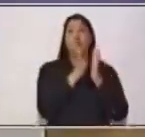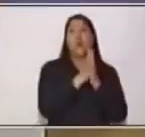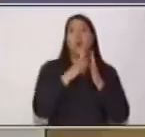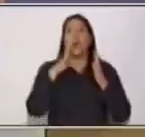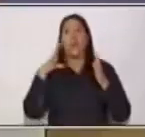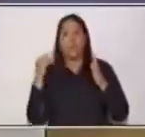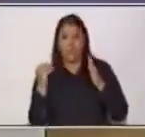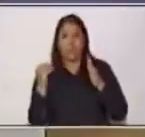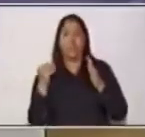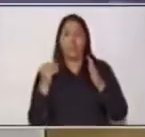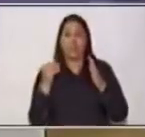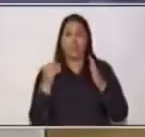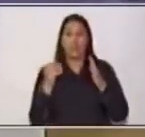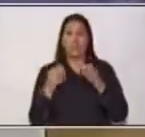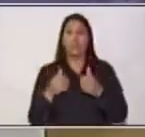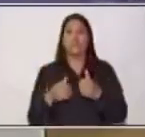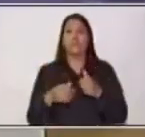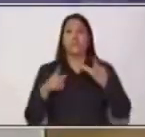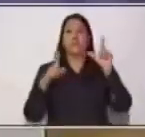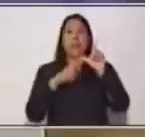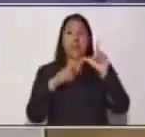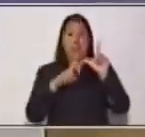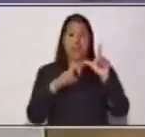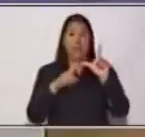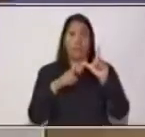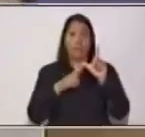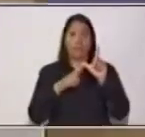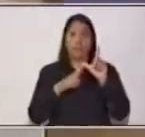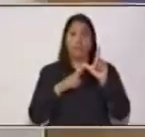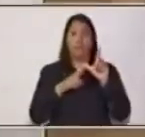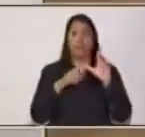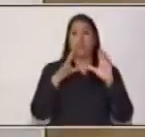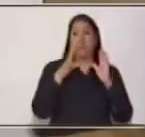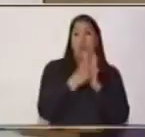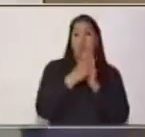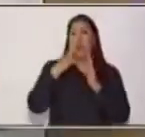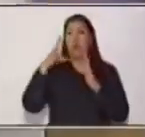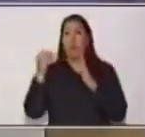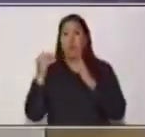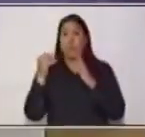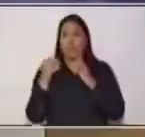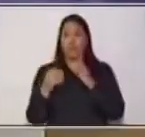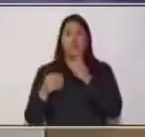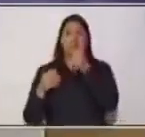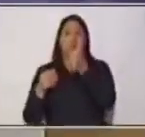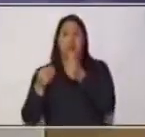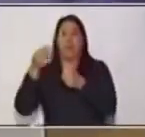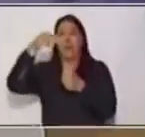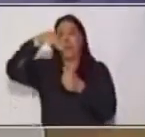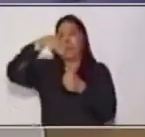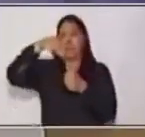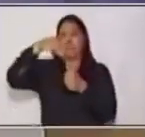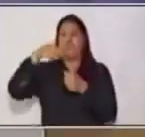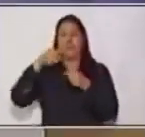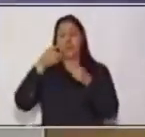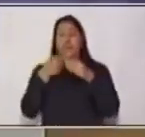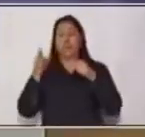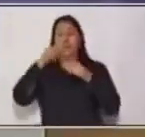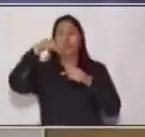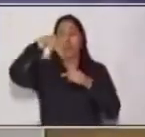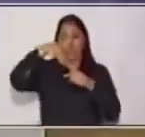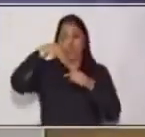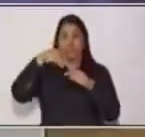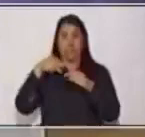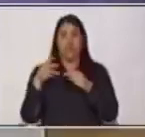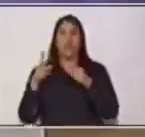copiamos, ¿verdad?, cada uno de los factores y los elevamos a esa potencia. Si tenemos una división